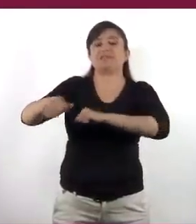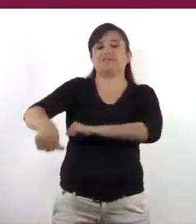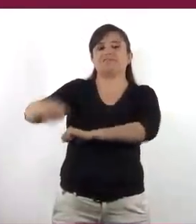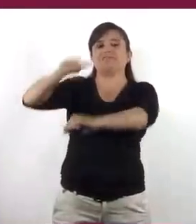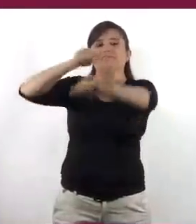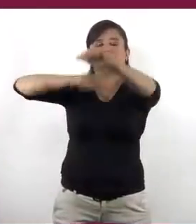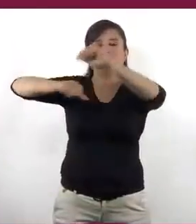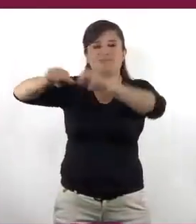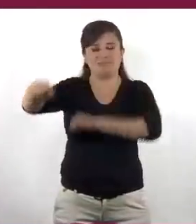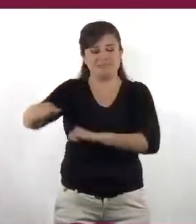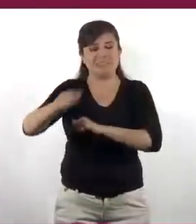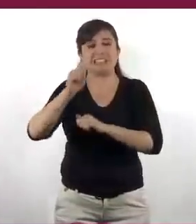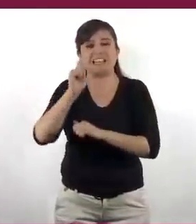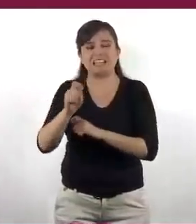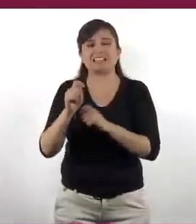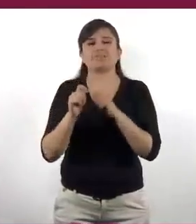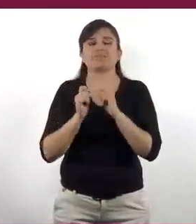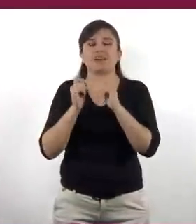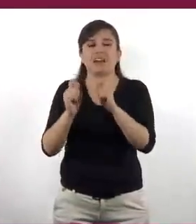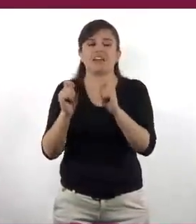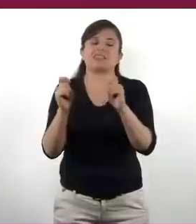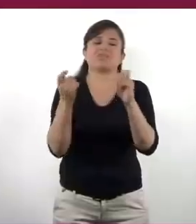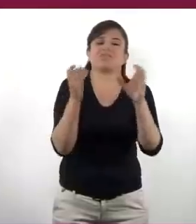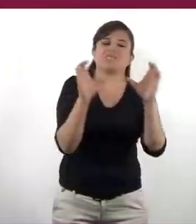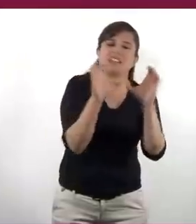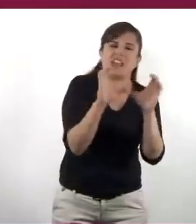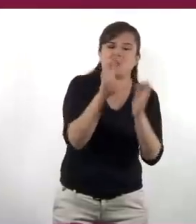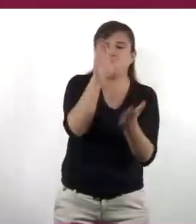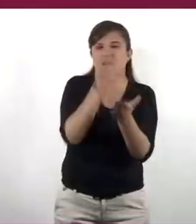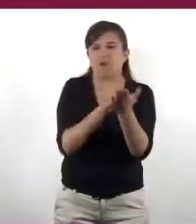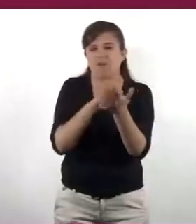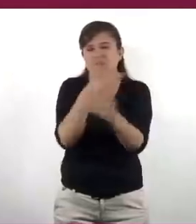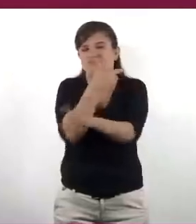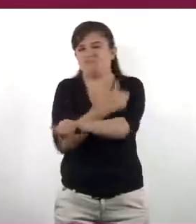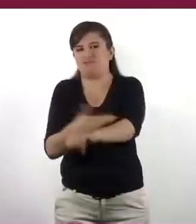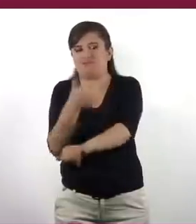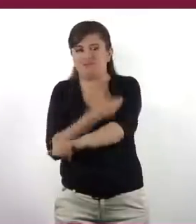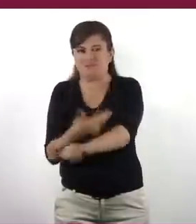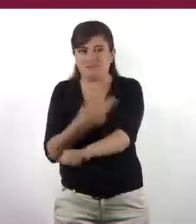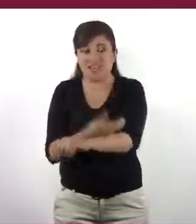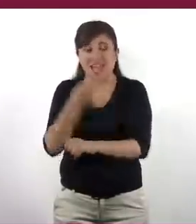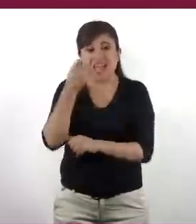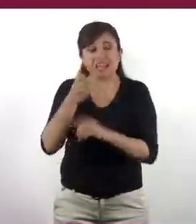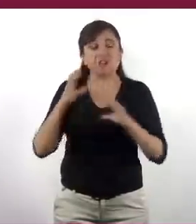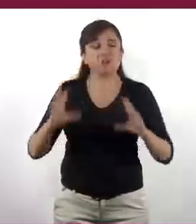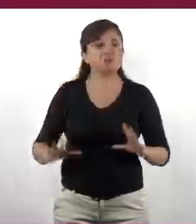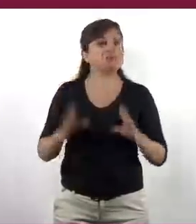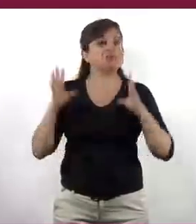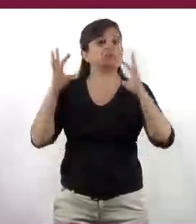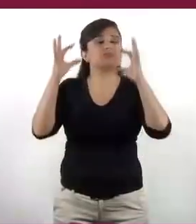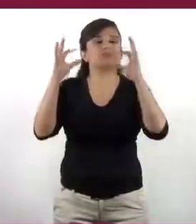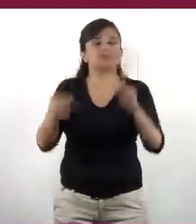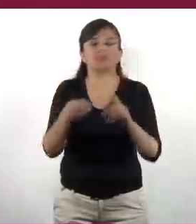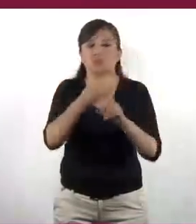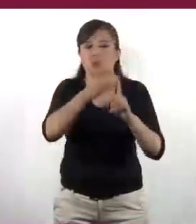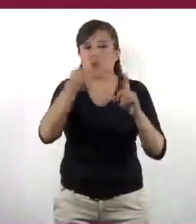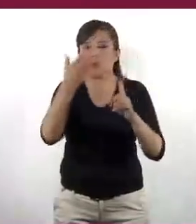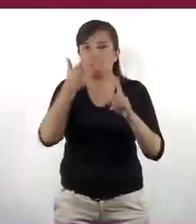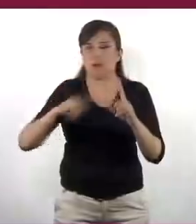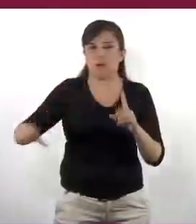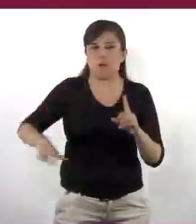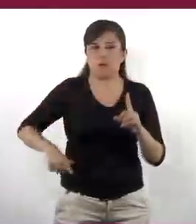se expresaba mediante cédulas y ordenanzas reales. Esto originó cierto desorden en el